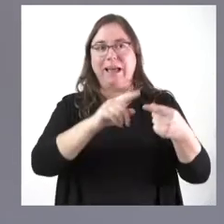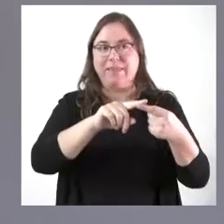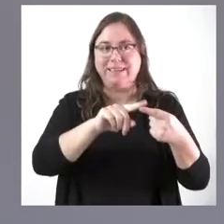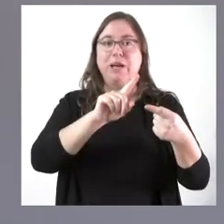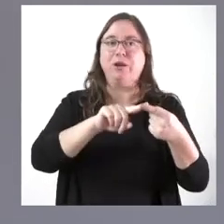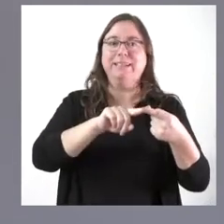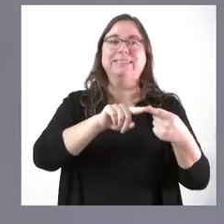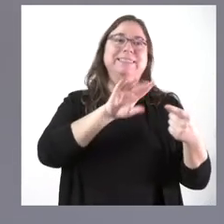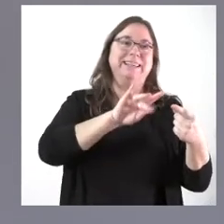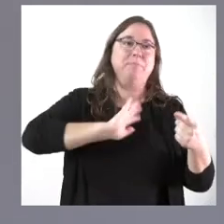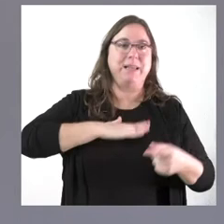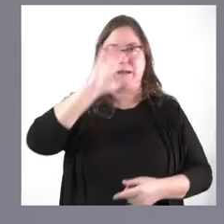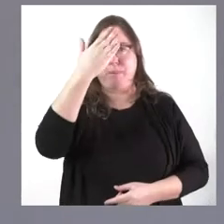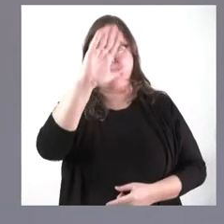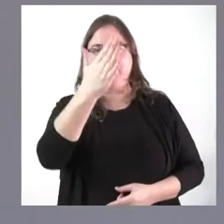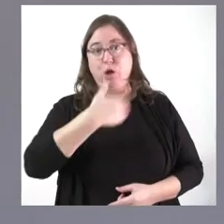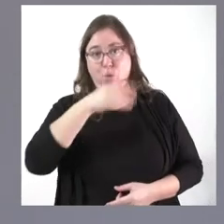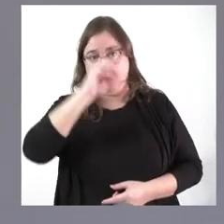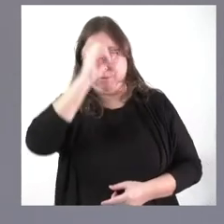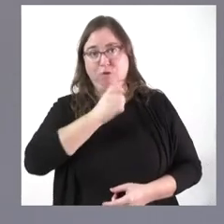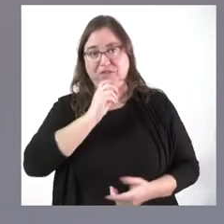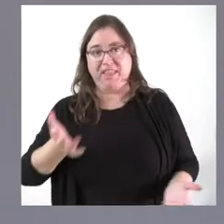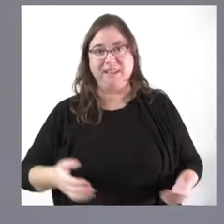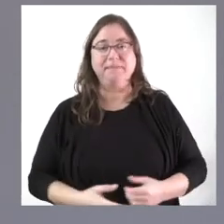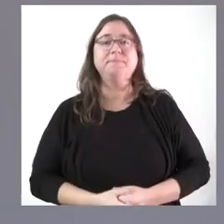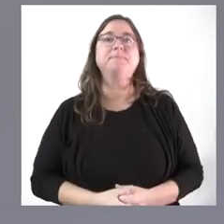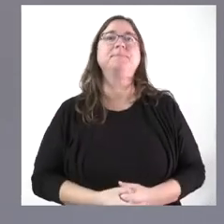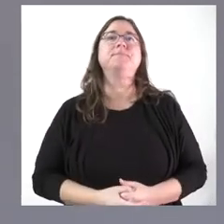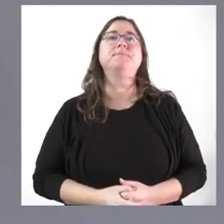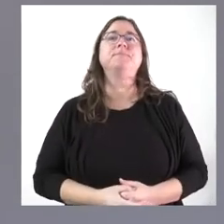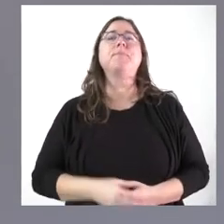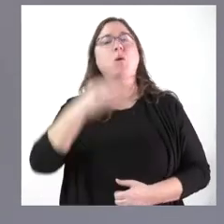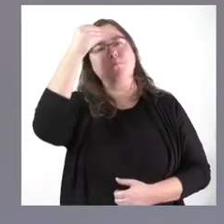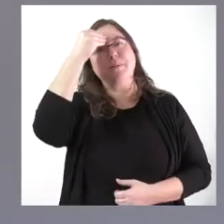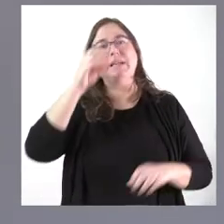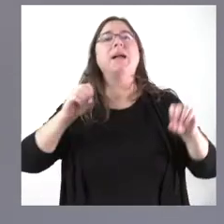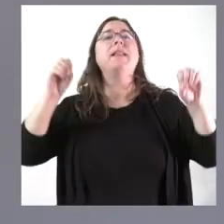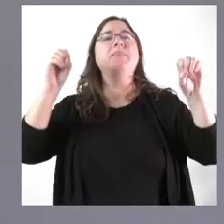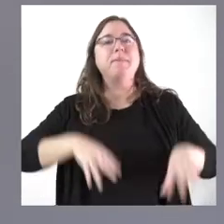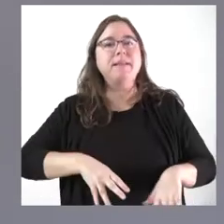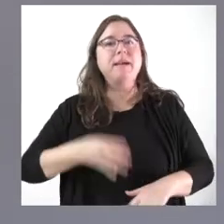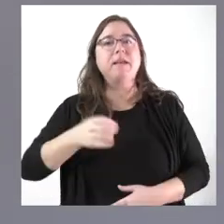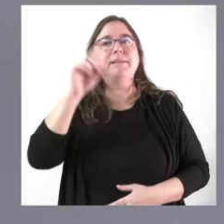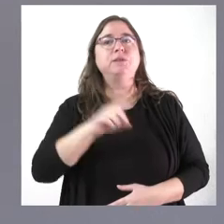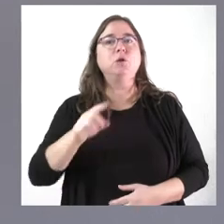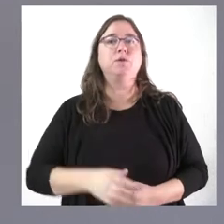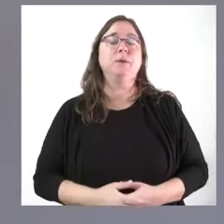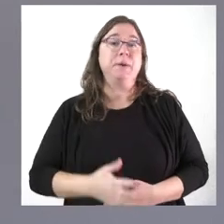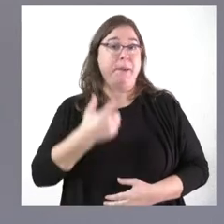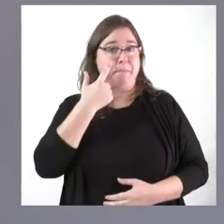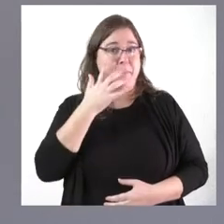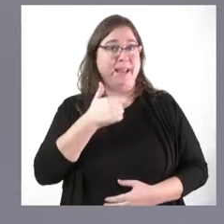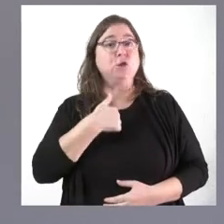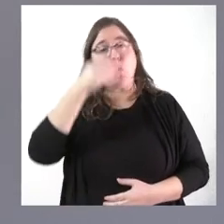un día hace una cosa y otro día hace la contraria cree que debería dimitir y Montero Mire yo creo que